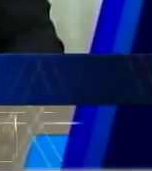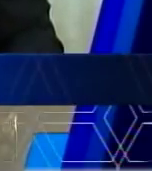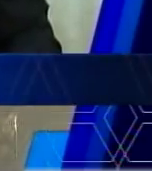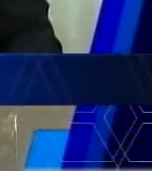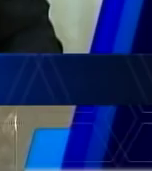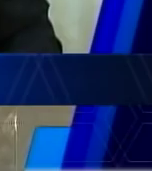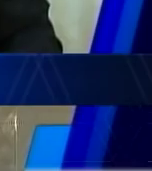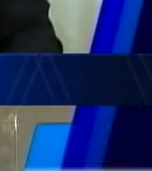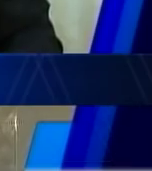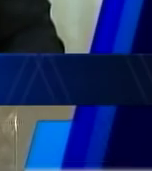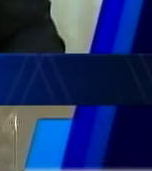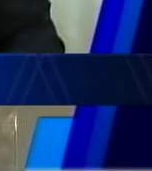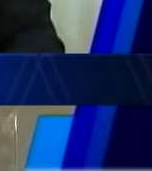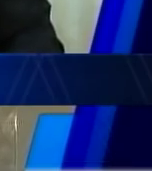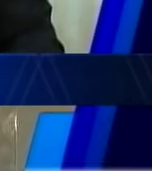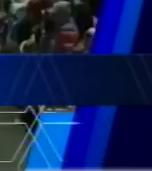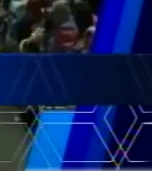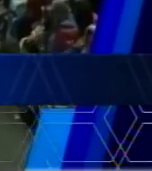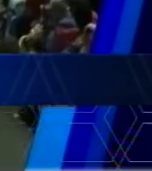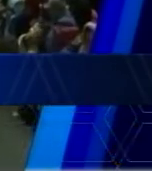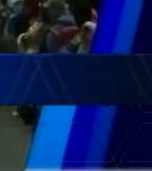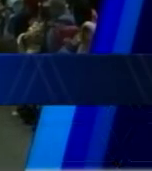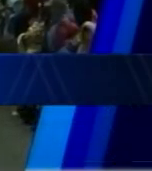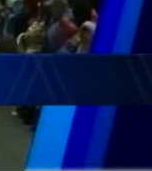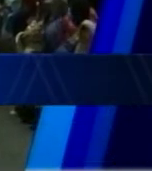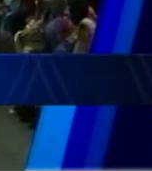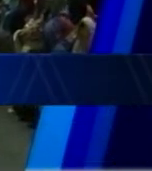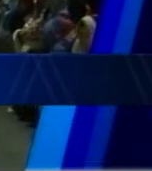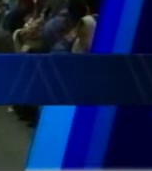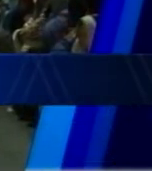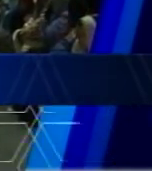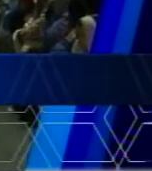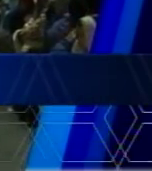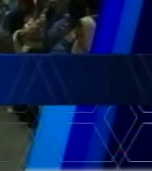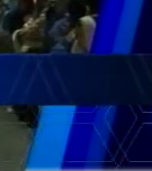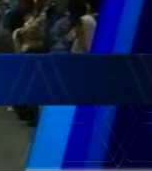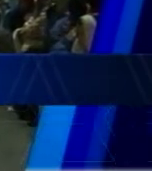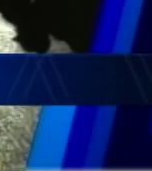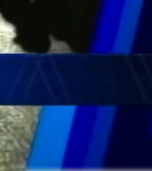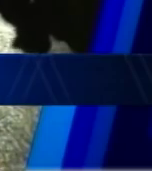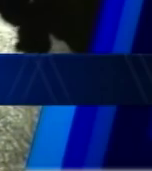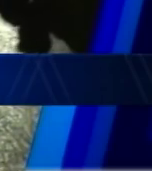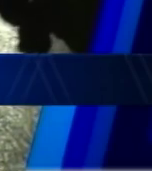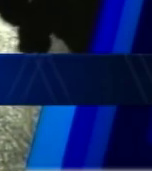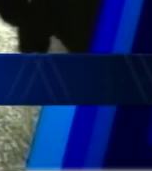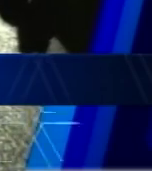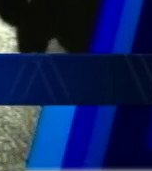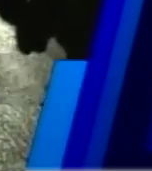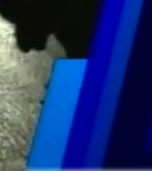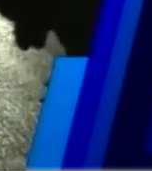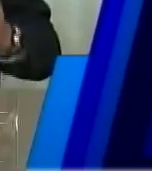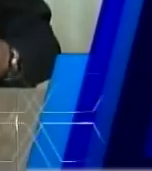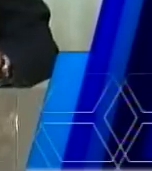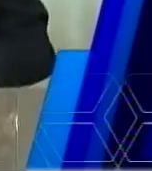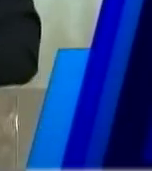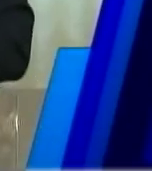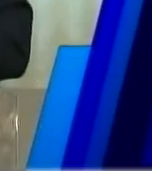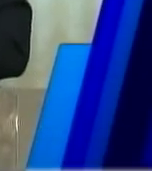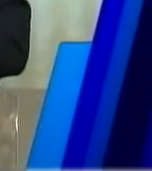Denuncia, canciller Jorge Arreaza asegura que migrantes venezolanos son víctimas de explotación laboral en